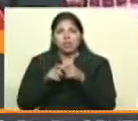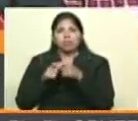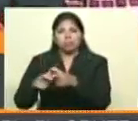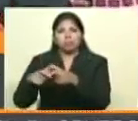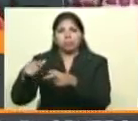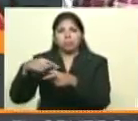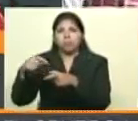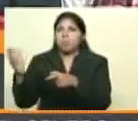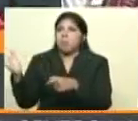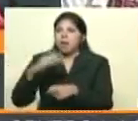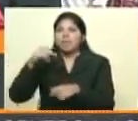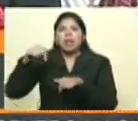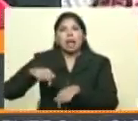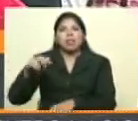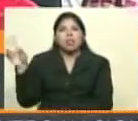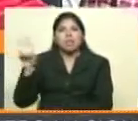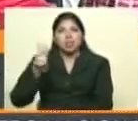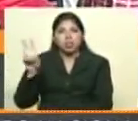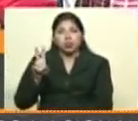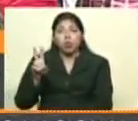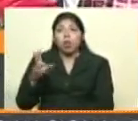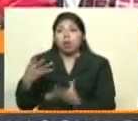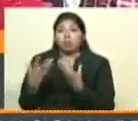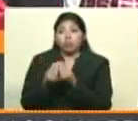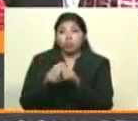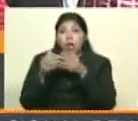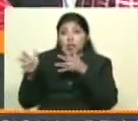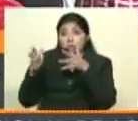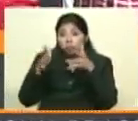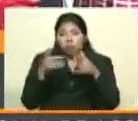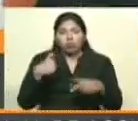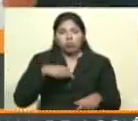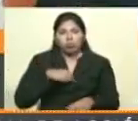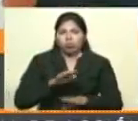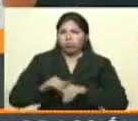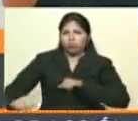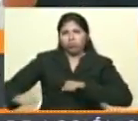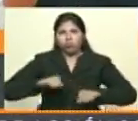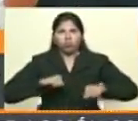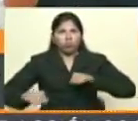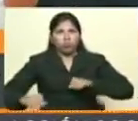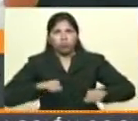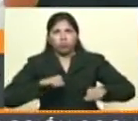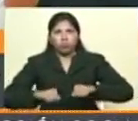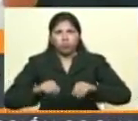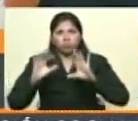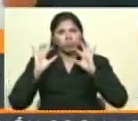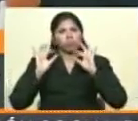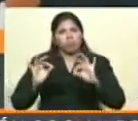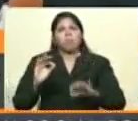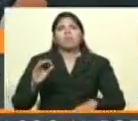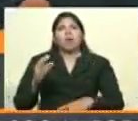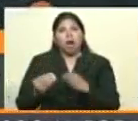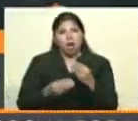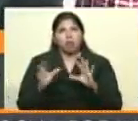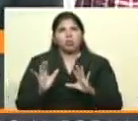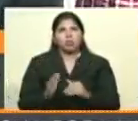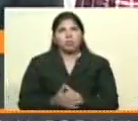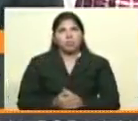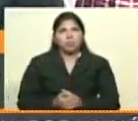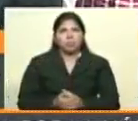del proceso electoral del 20 de mayo y seguiré haciendo gestiones para que eso corone exitosamente. Muchas